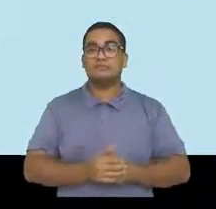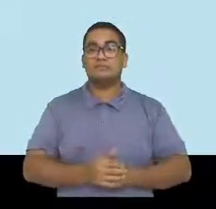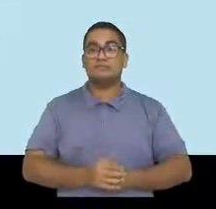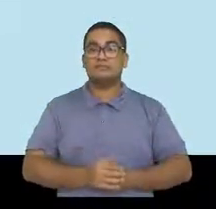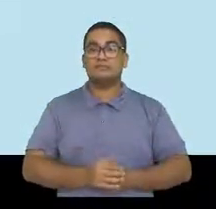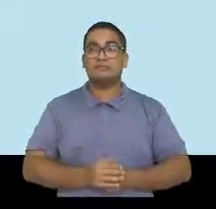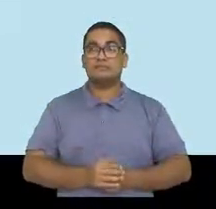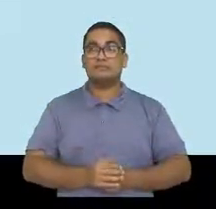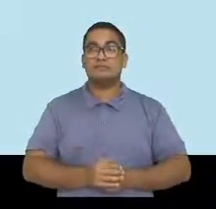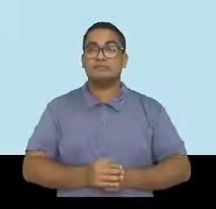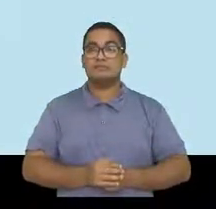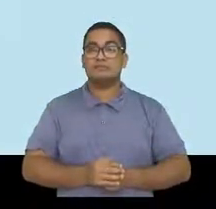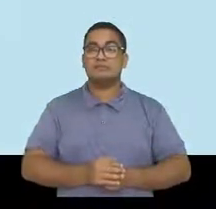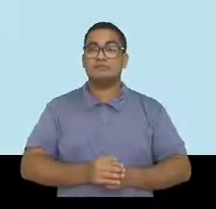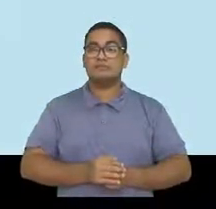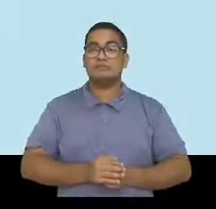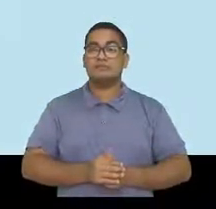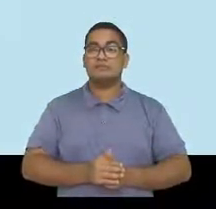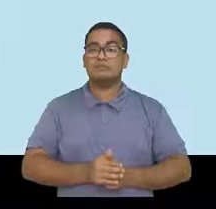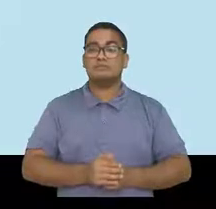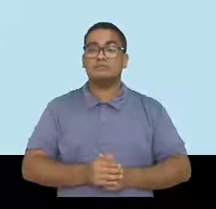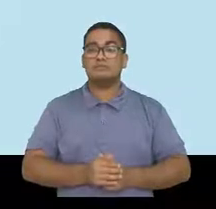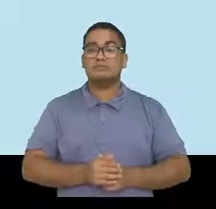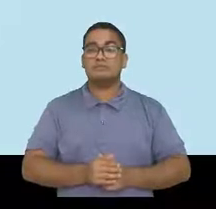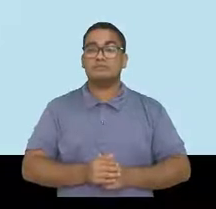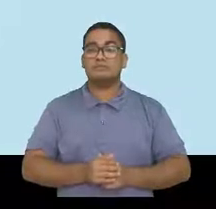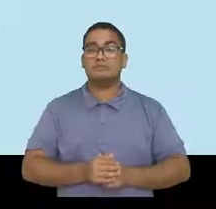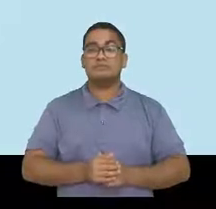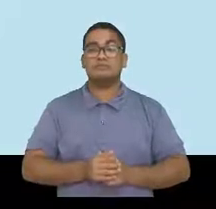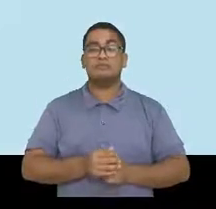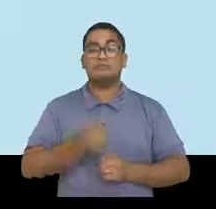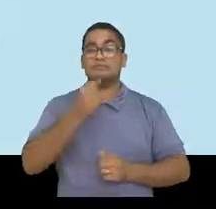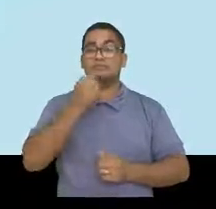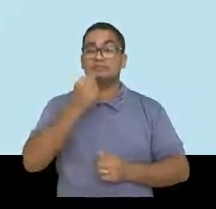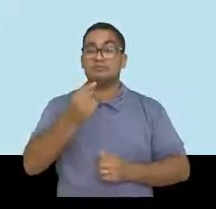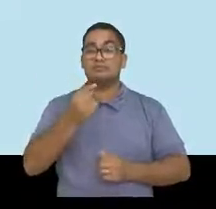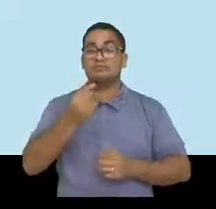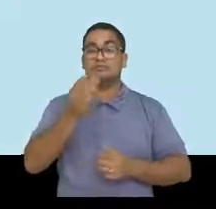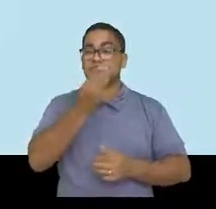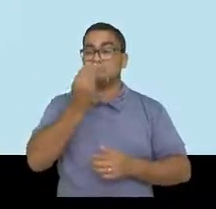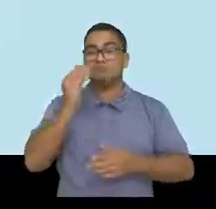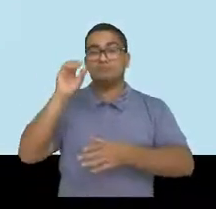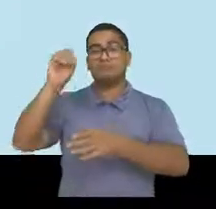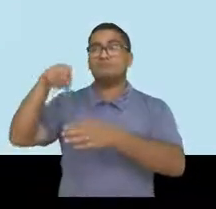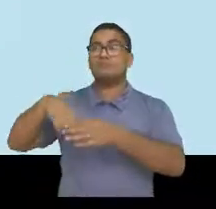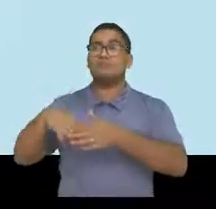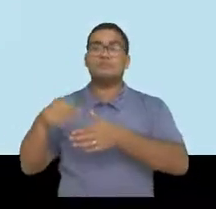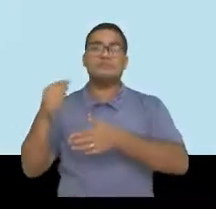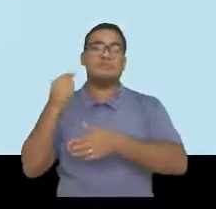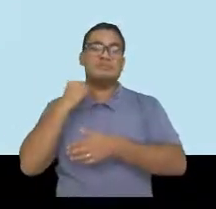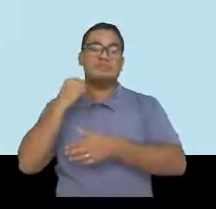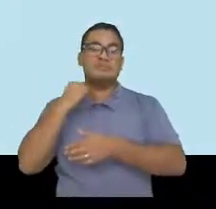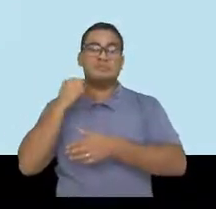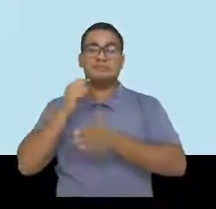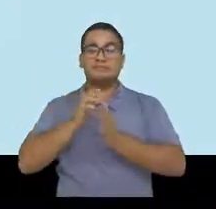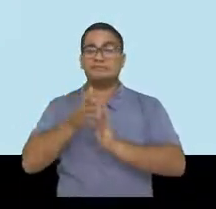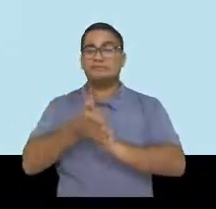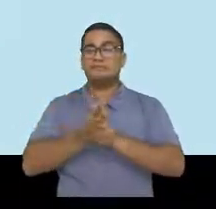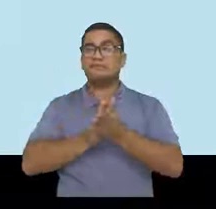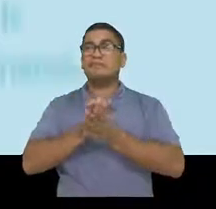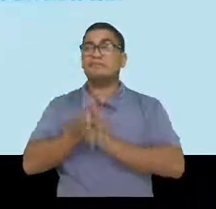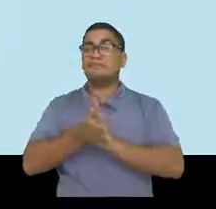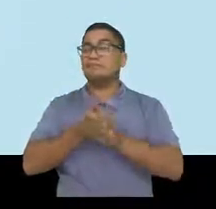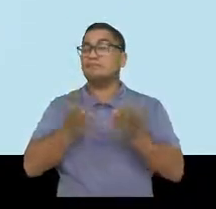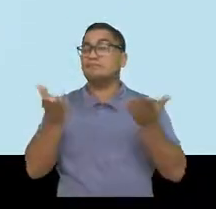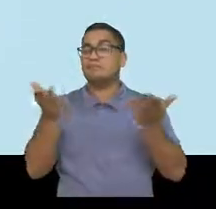De la boca con el antebrazo o con un pañuelo, preferiblemente desechable. Y siempre, siempre lávate las manos.